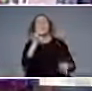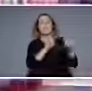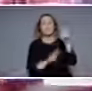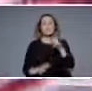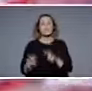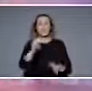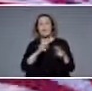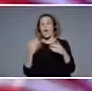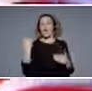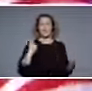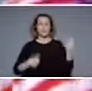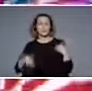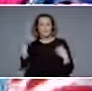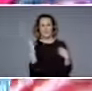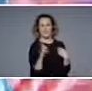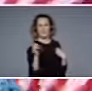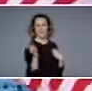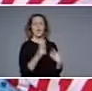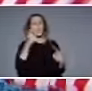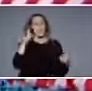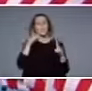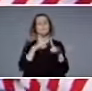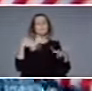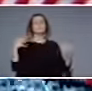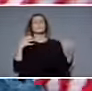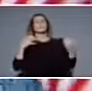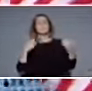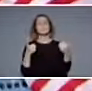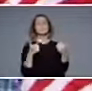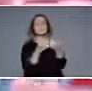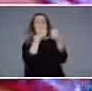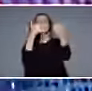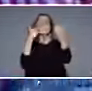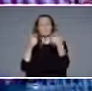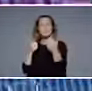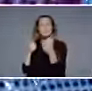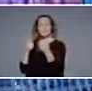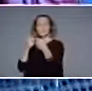cualquier excusa buena hay para brindar.